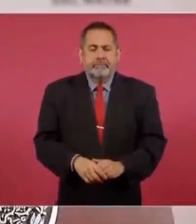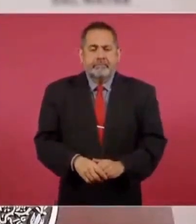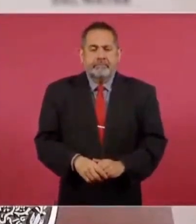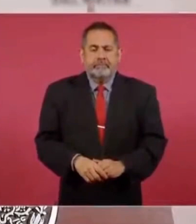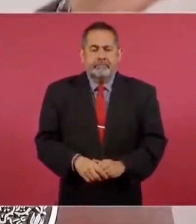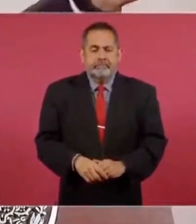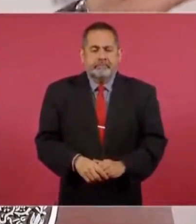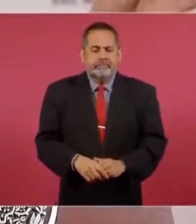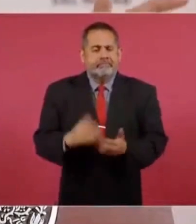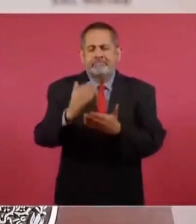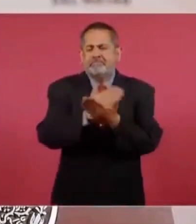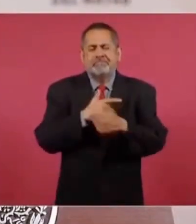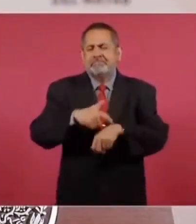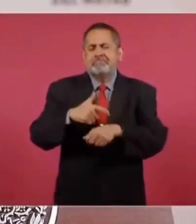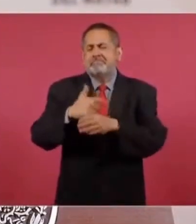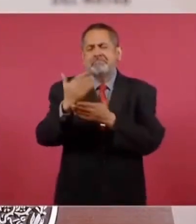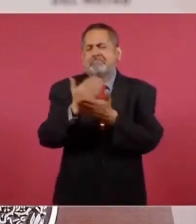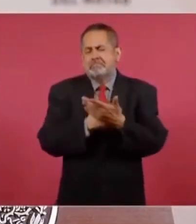En menos tiempo.